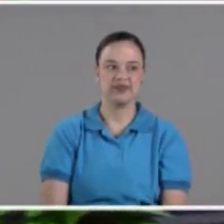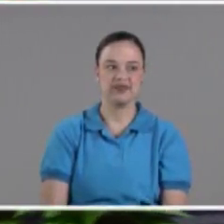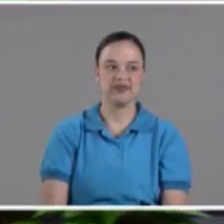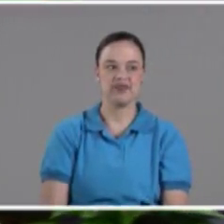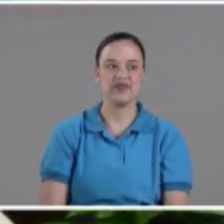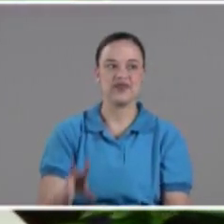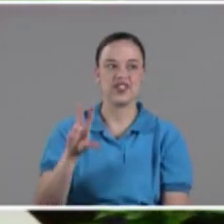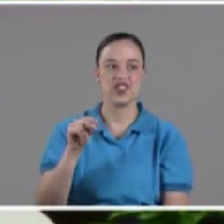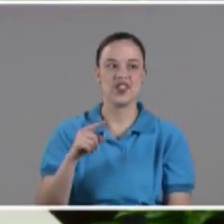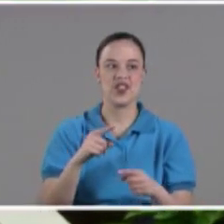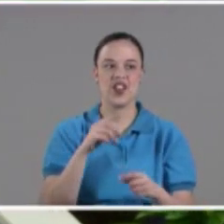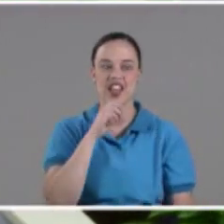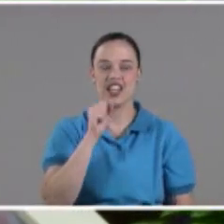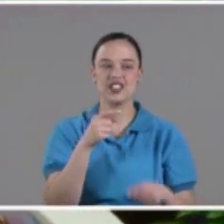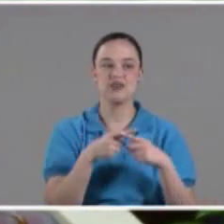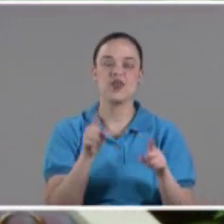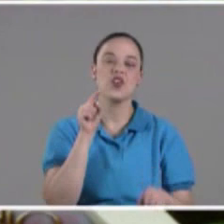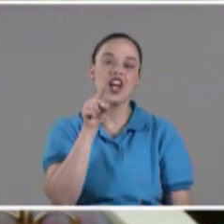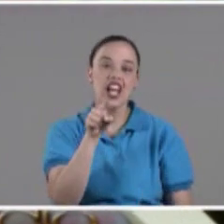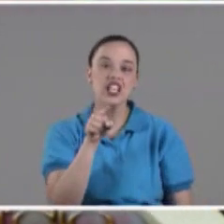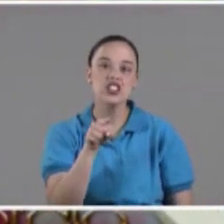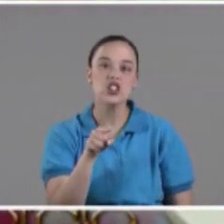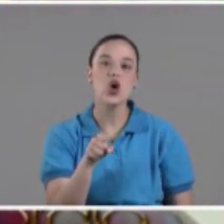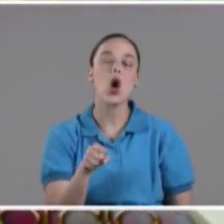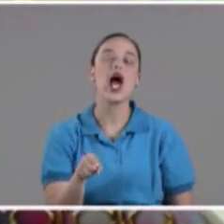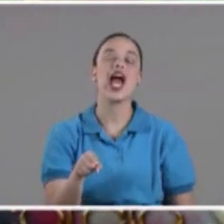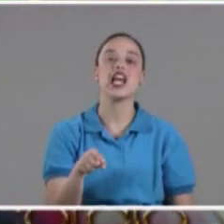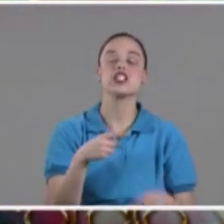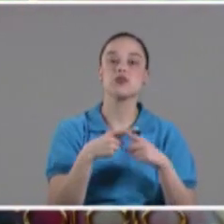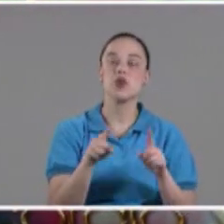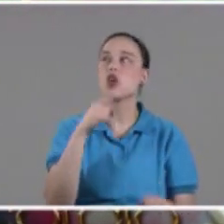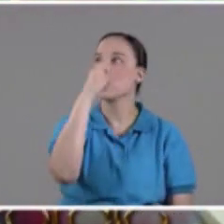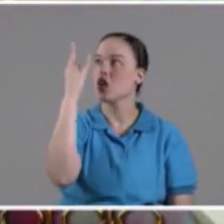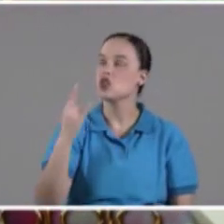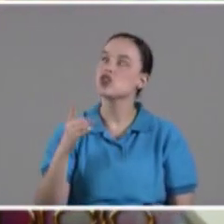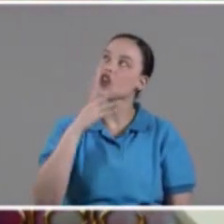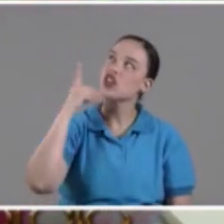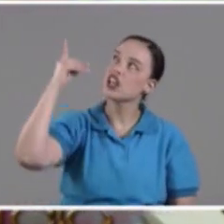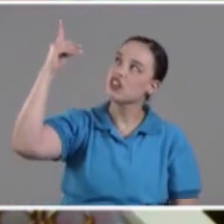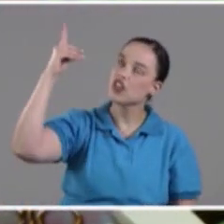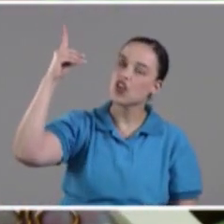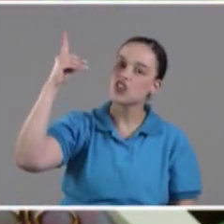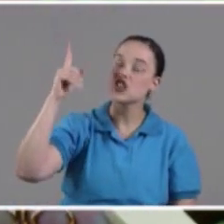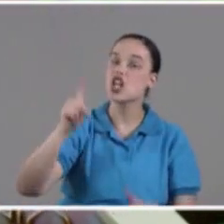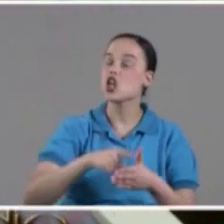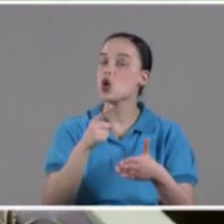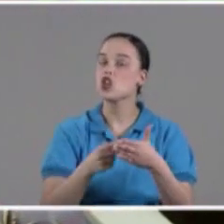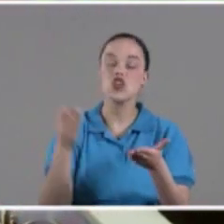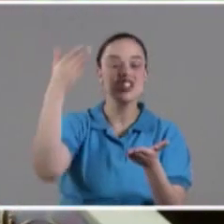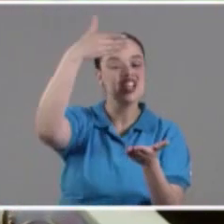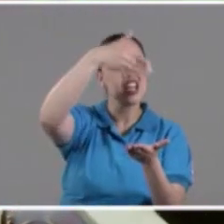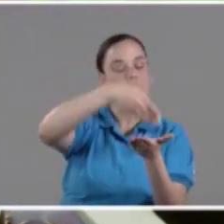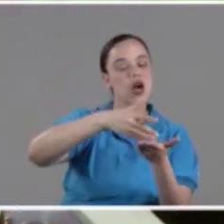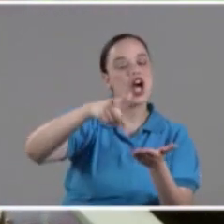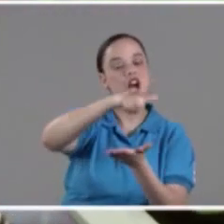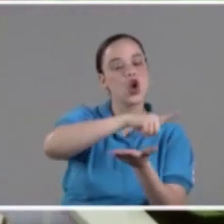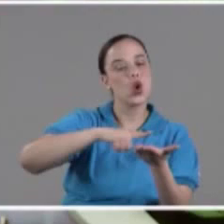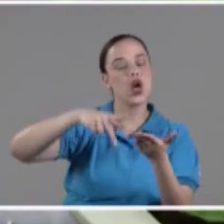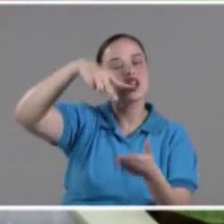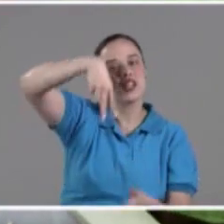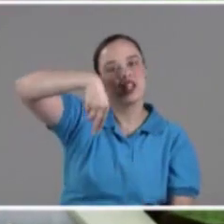no es por eso es por la unción de Dios y cuando llegamos a la era de